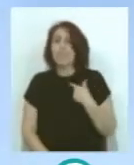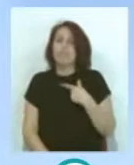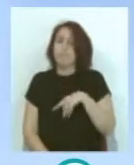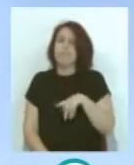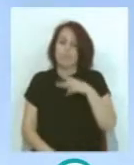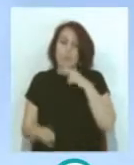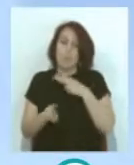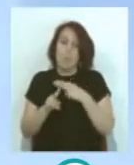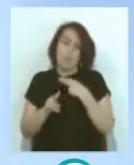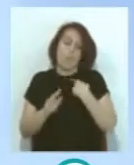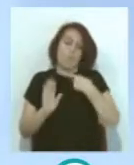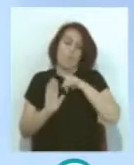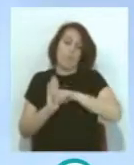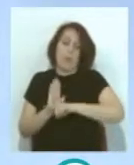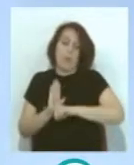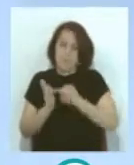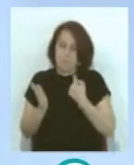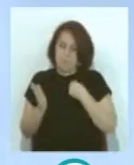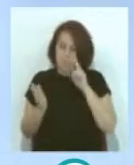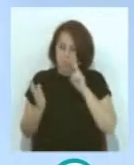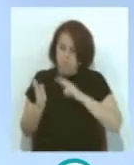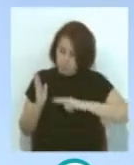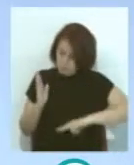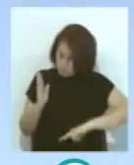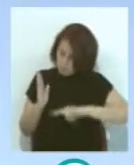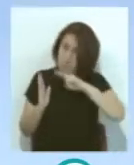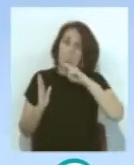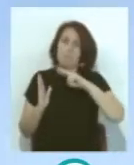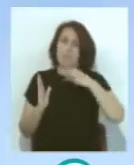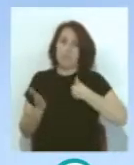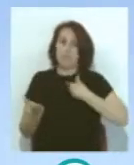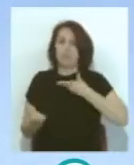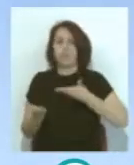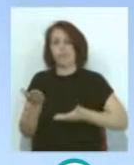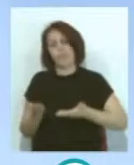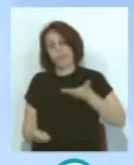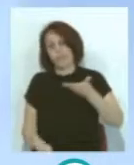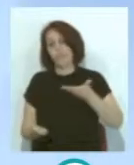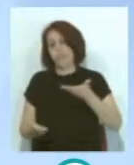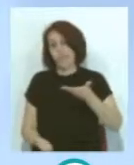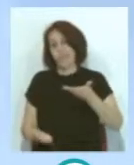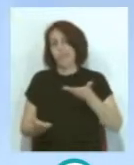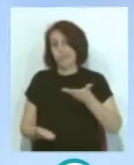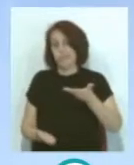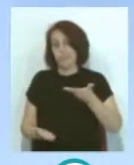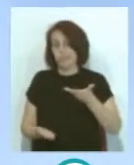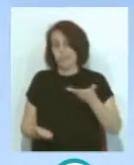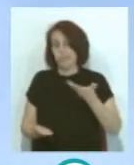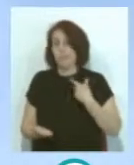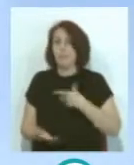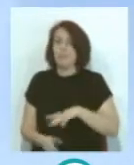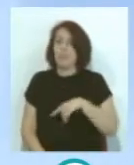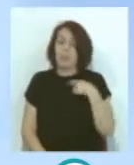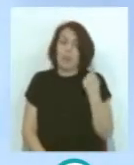vemos los nombres de uno y otro, la balanza indiscutiblemente está muy por encima el Valencia de Javi